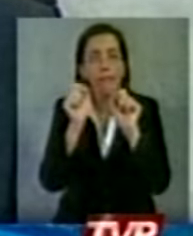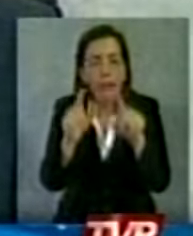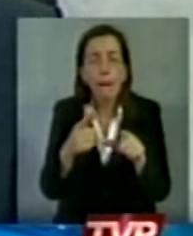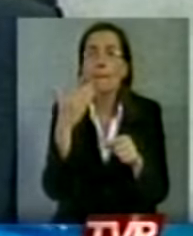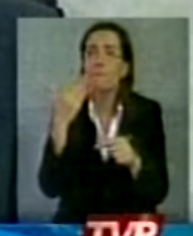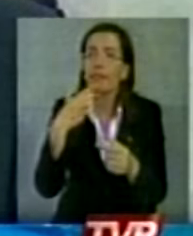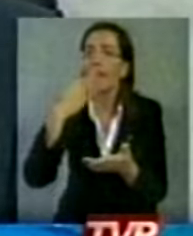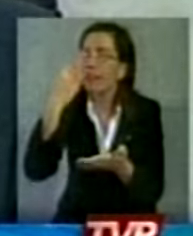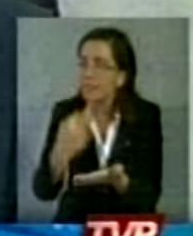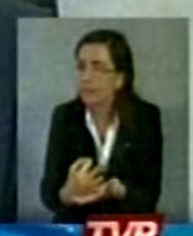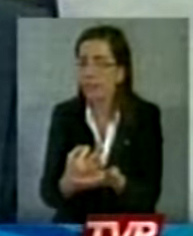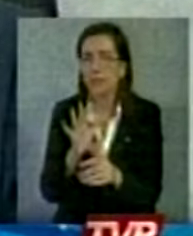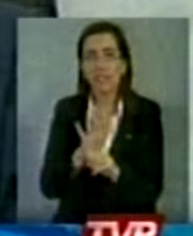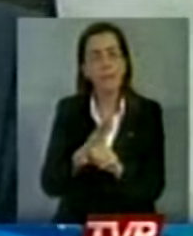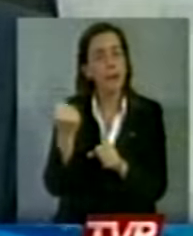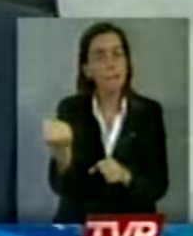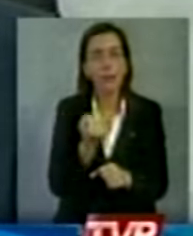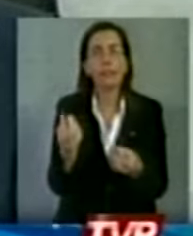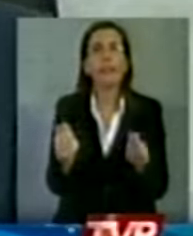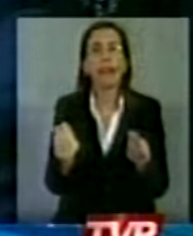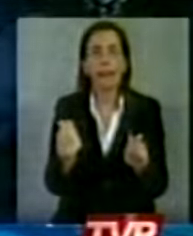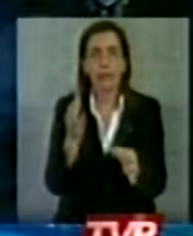para decidir, señores legisladores.